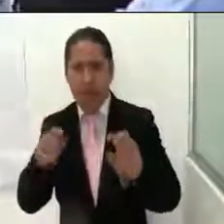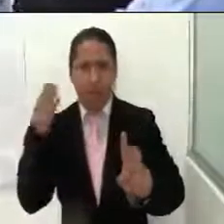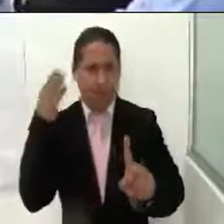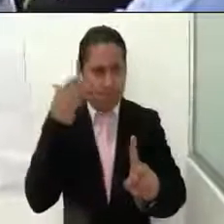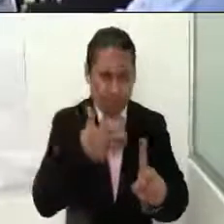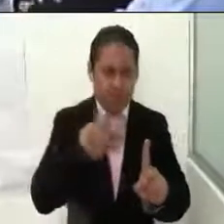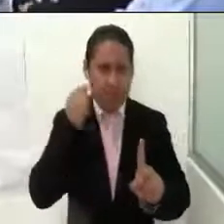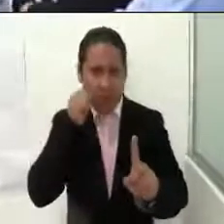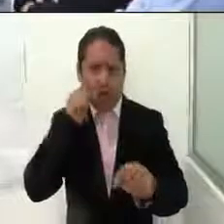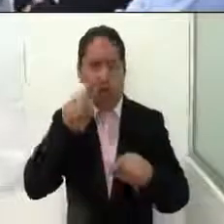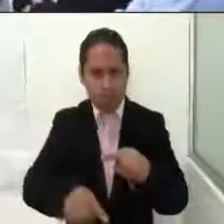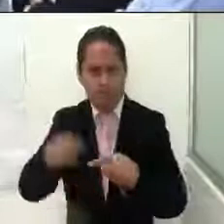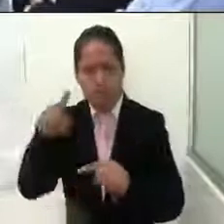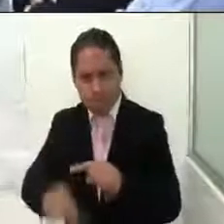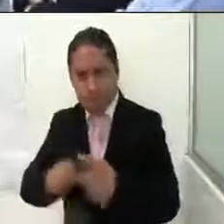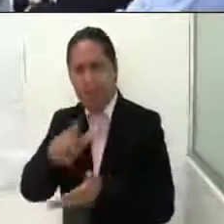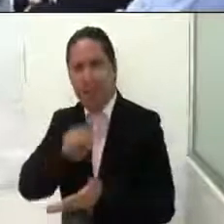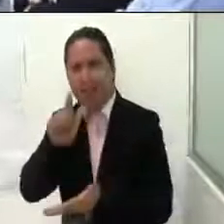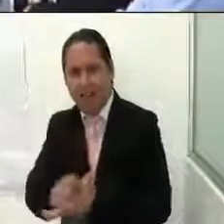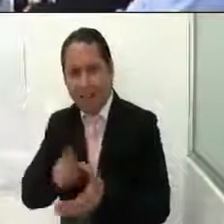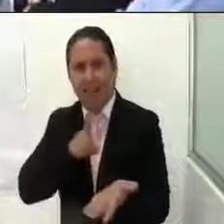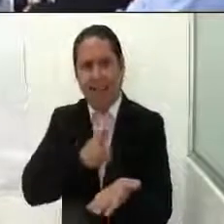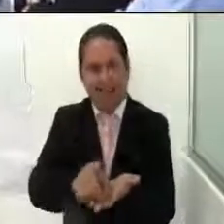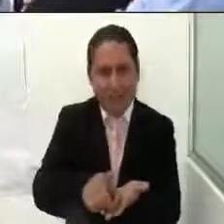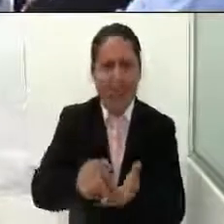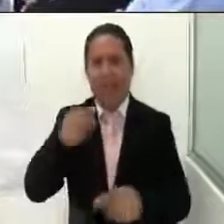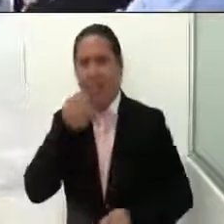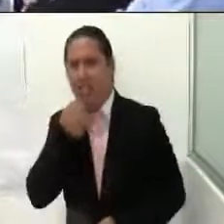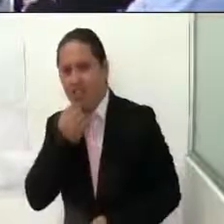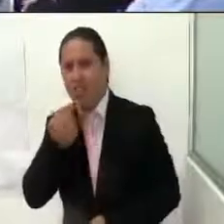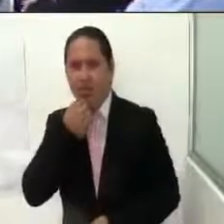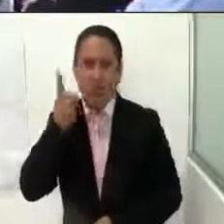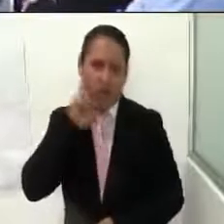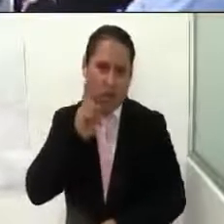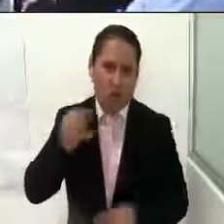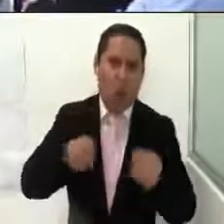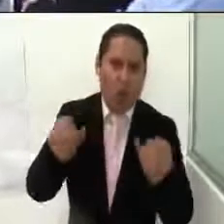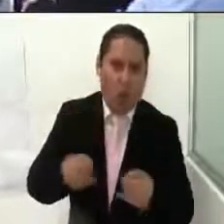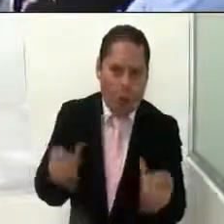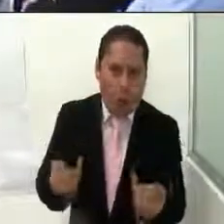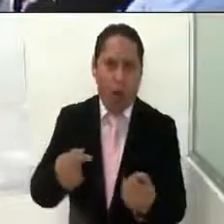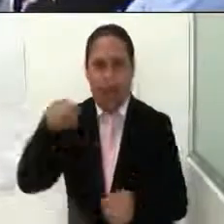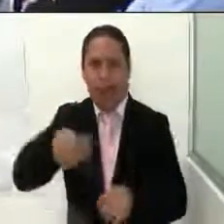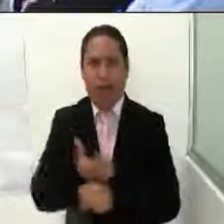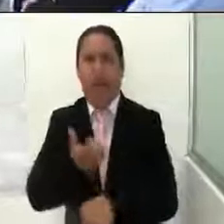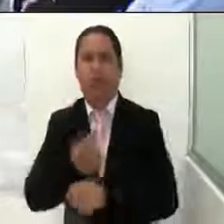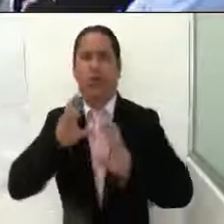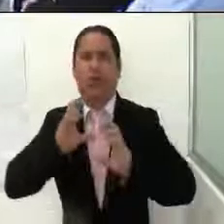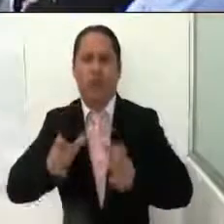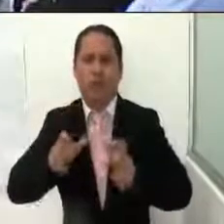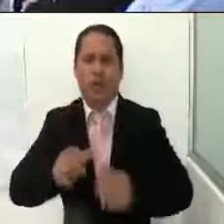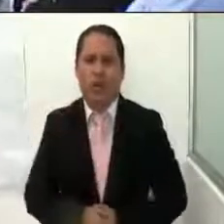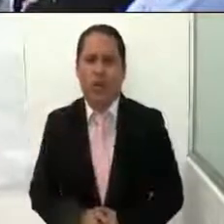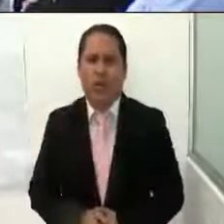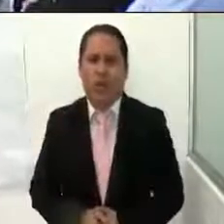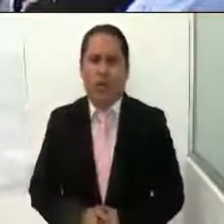lo establecido en la ley de los derechos de niñas niños y adolescentes del estado de chiapas a fin de